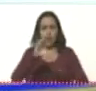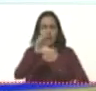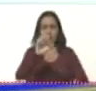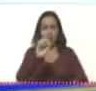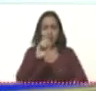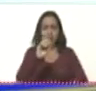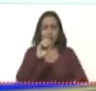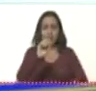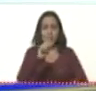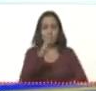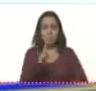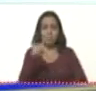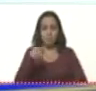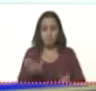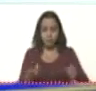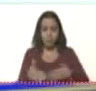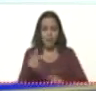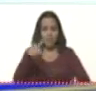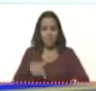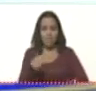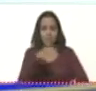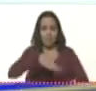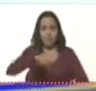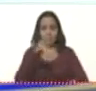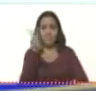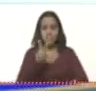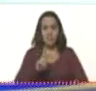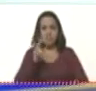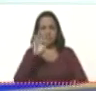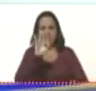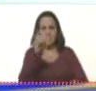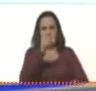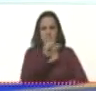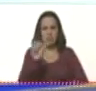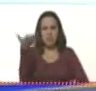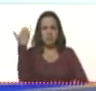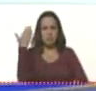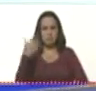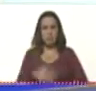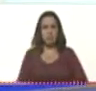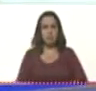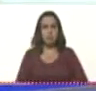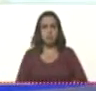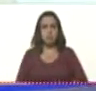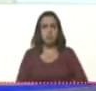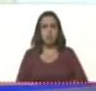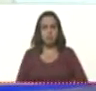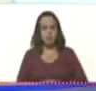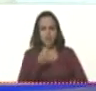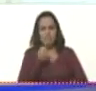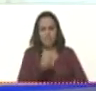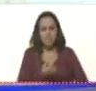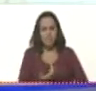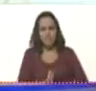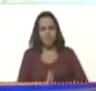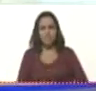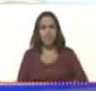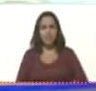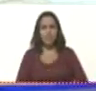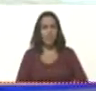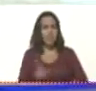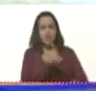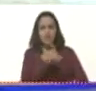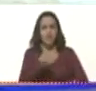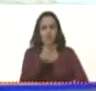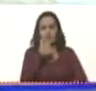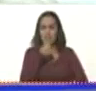Venezuela hace como 3 semanas. Y mira, la cosa, lo voy a decir, no fue